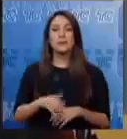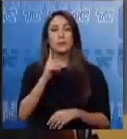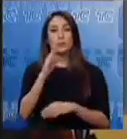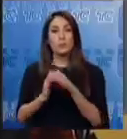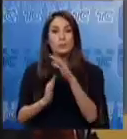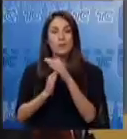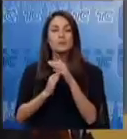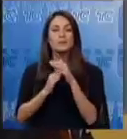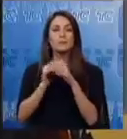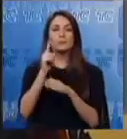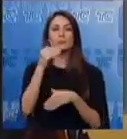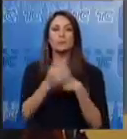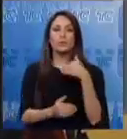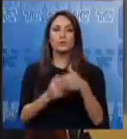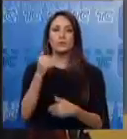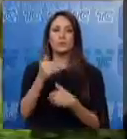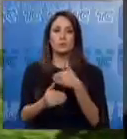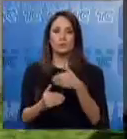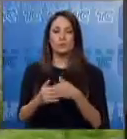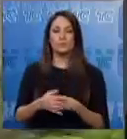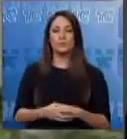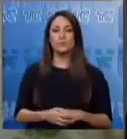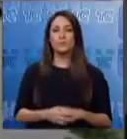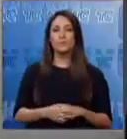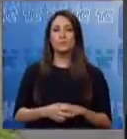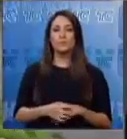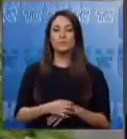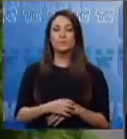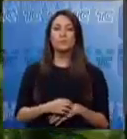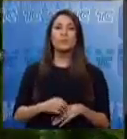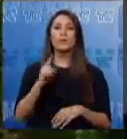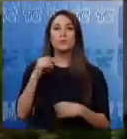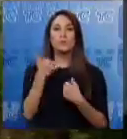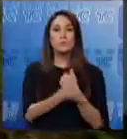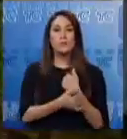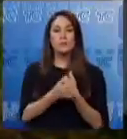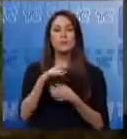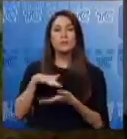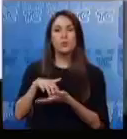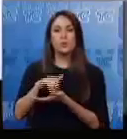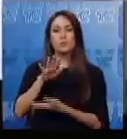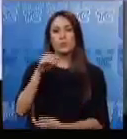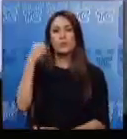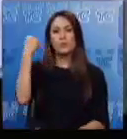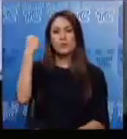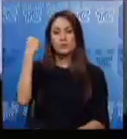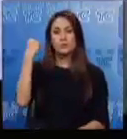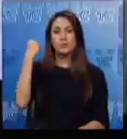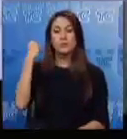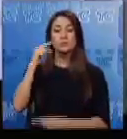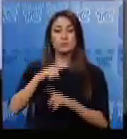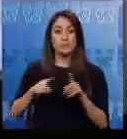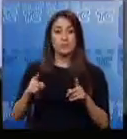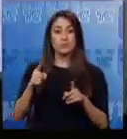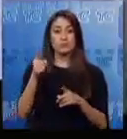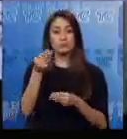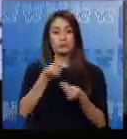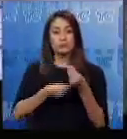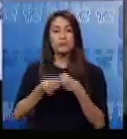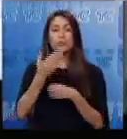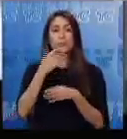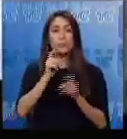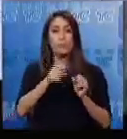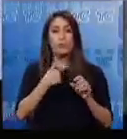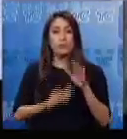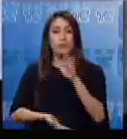un proceso social, es un proceso de convivencia. Las personas que dejaron su país debido a la vulneración de sus derechos humanos pueden retornar a su tierra siempre y cuando